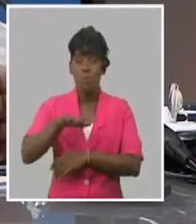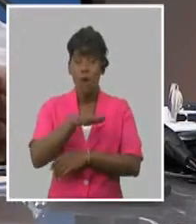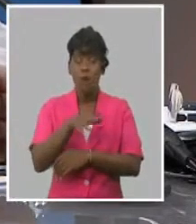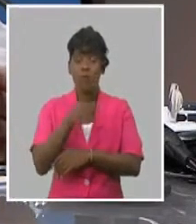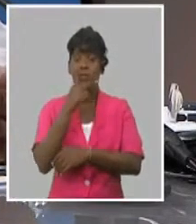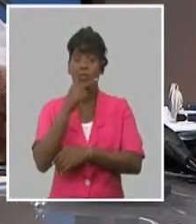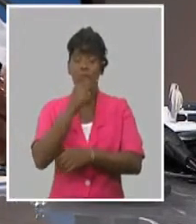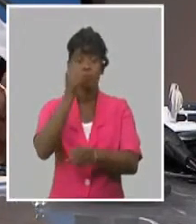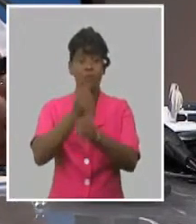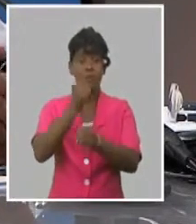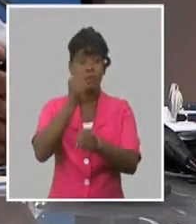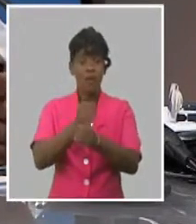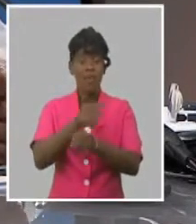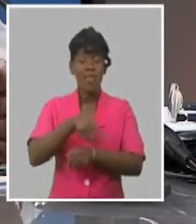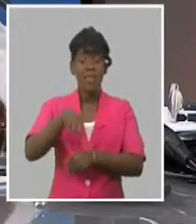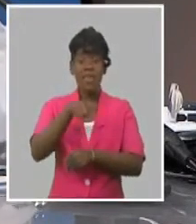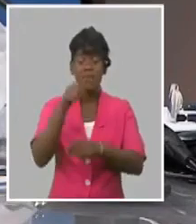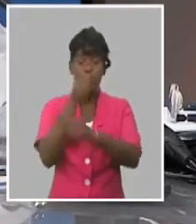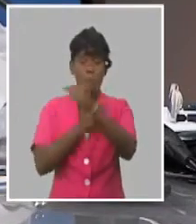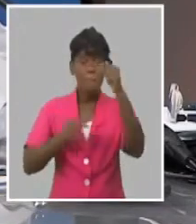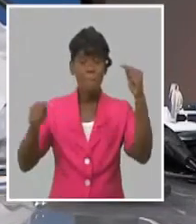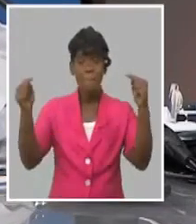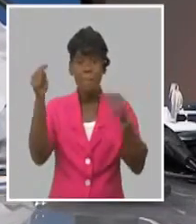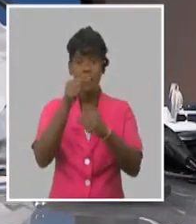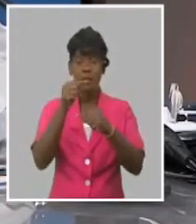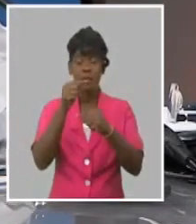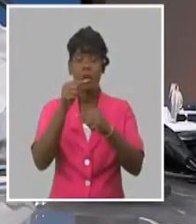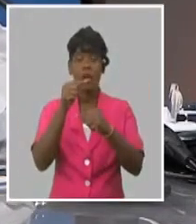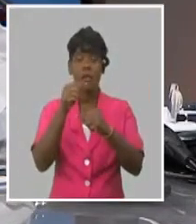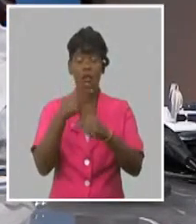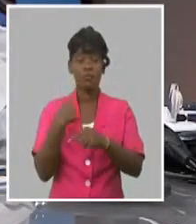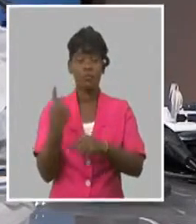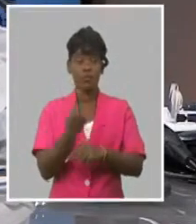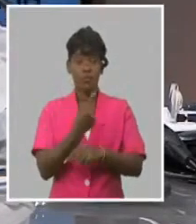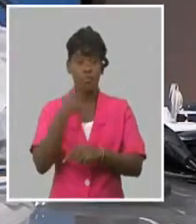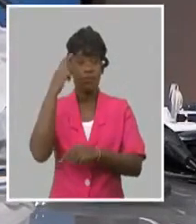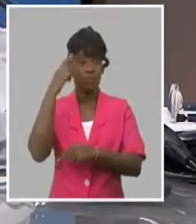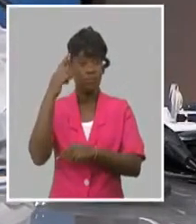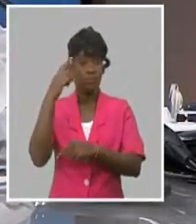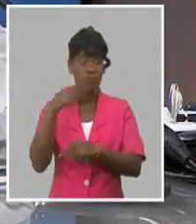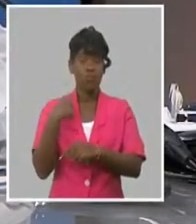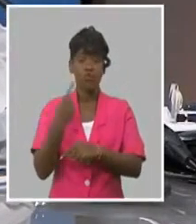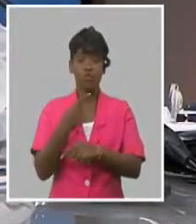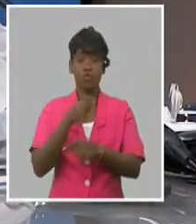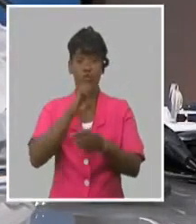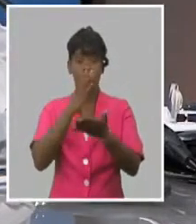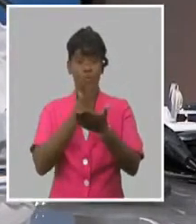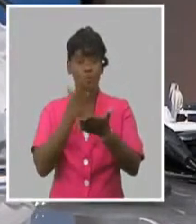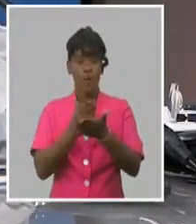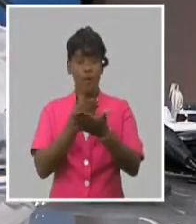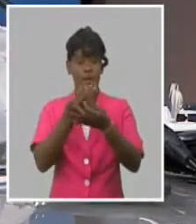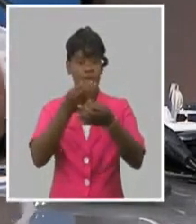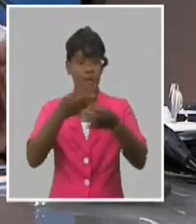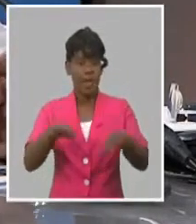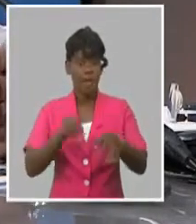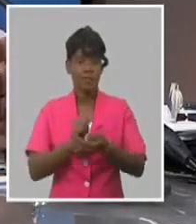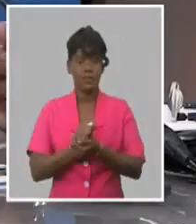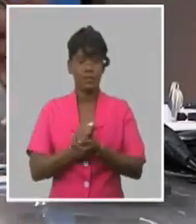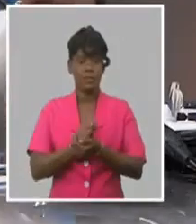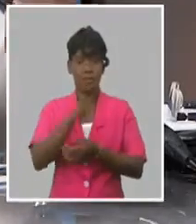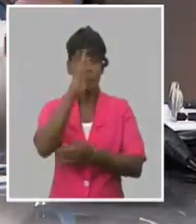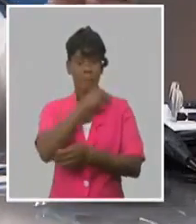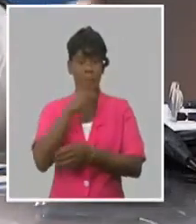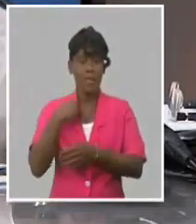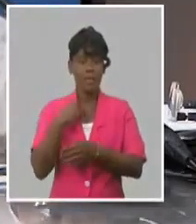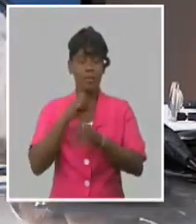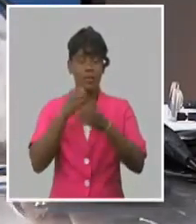Y genera que las personas tienen que ser más productivas. Hay que ser más eficientes en el trabajo. Entonces, hay que hacerlo